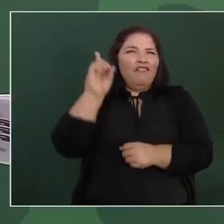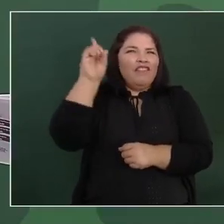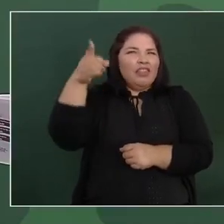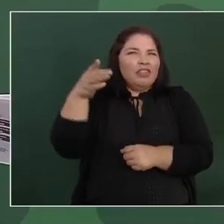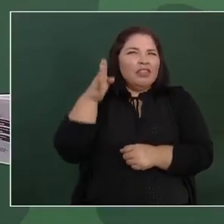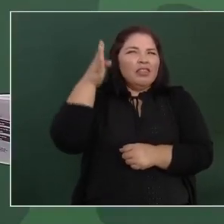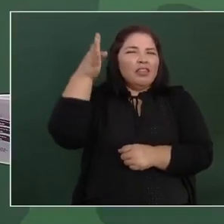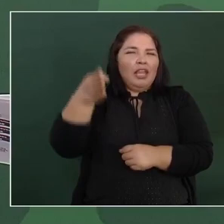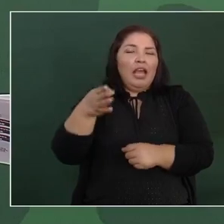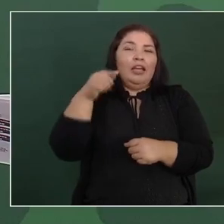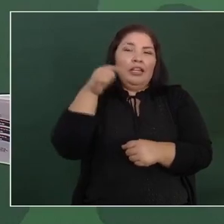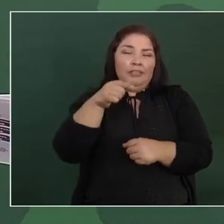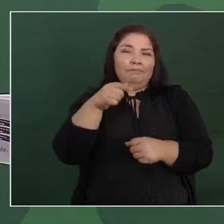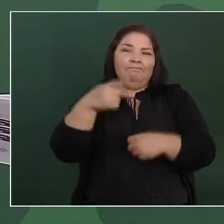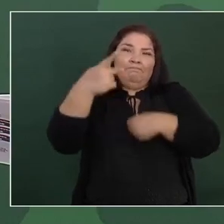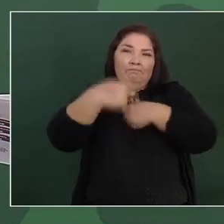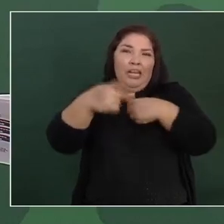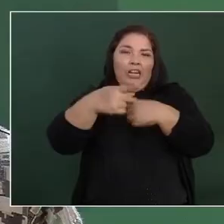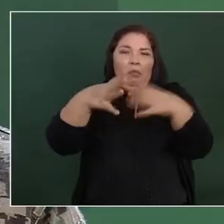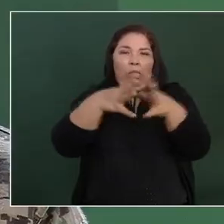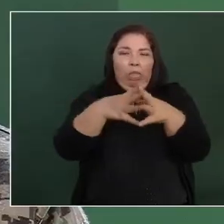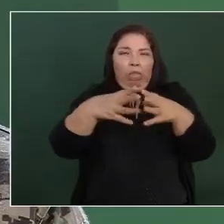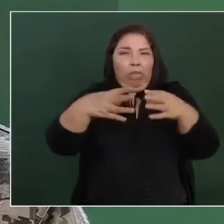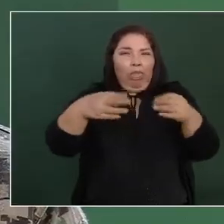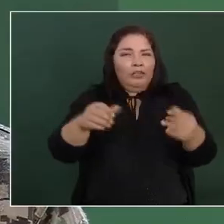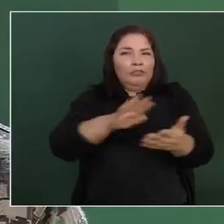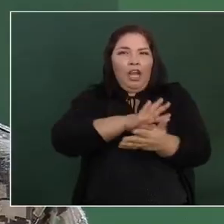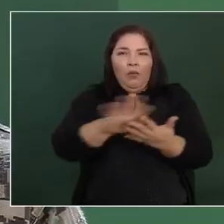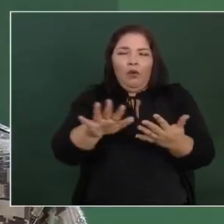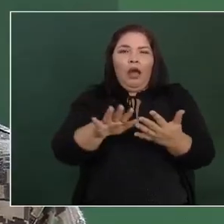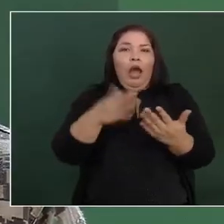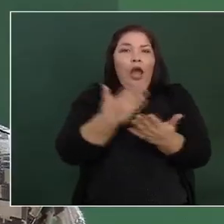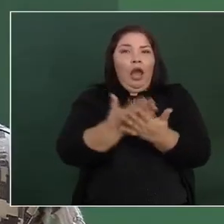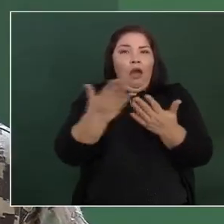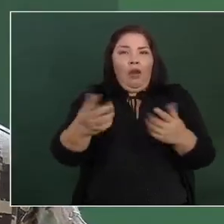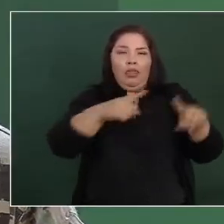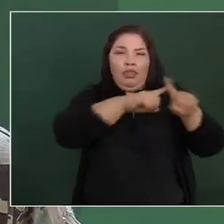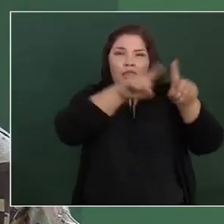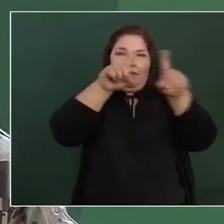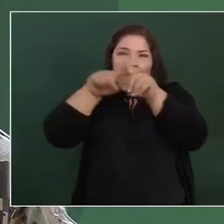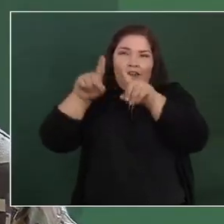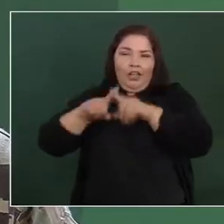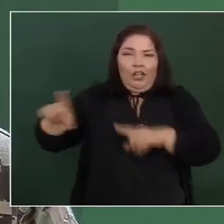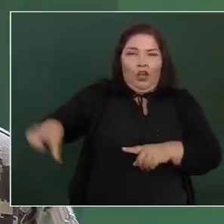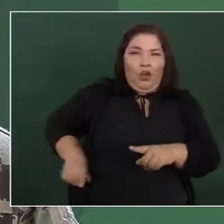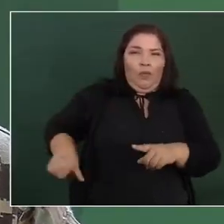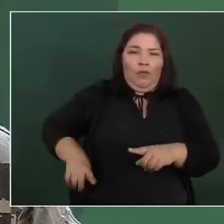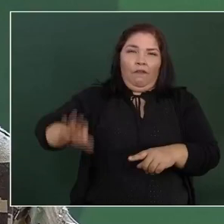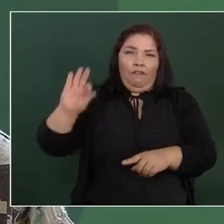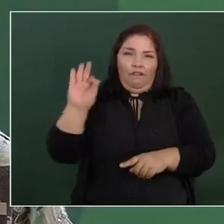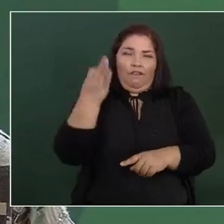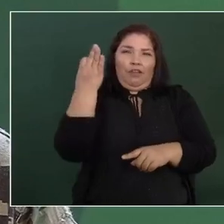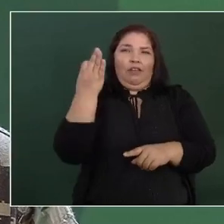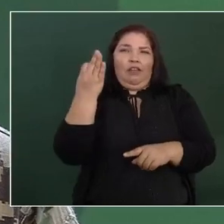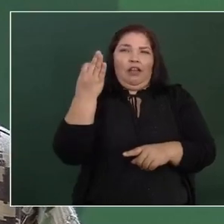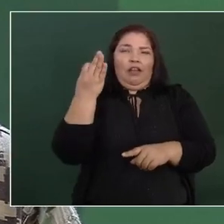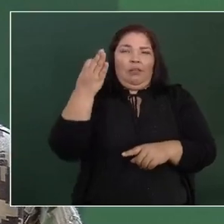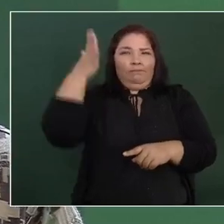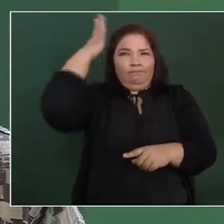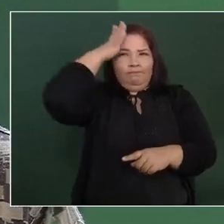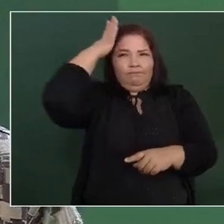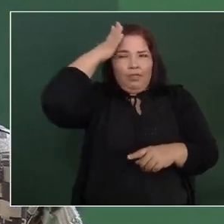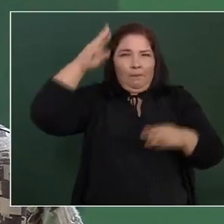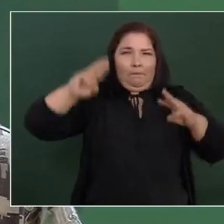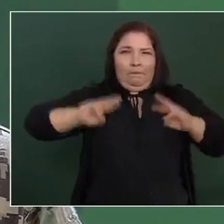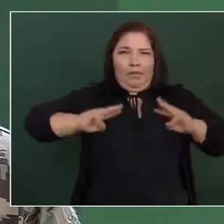había riesgos de su extinción. Entonces, a través de varias dependencias del gobierno federal, liderada por